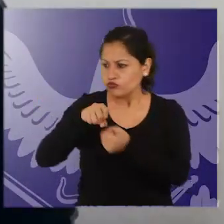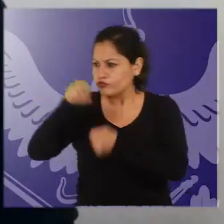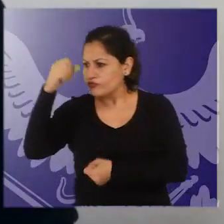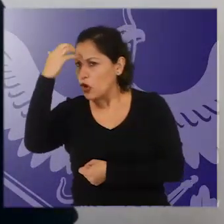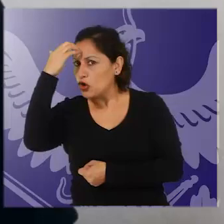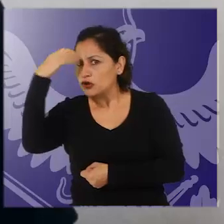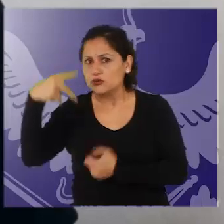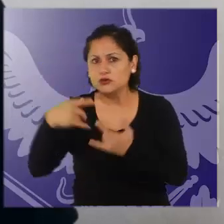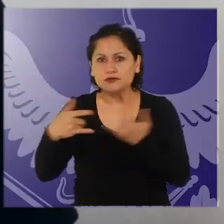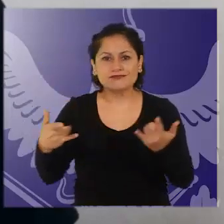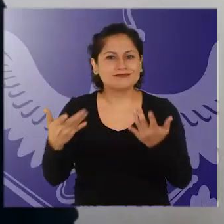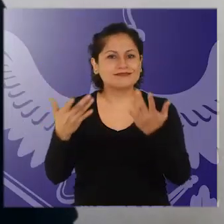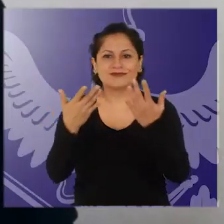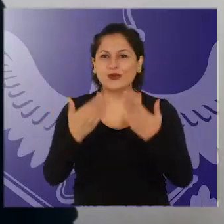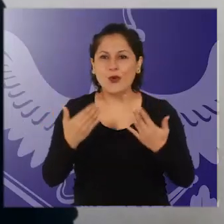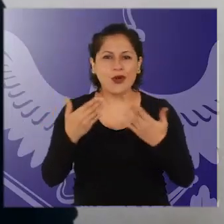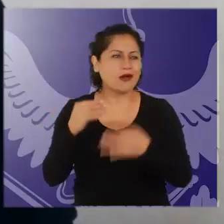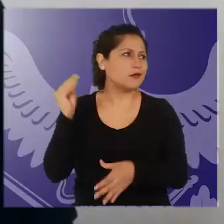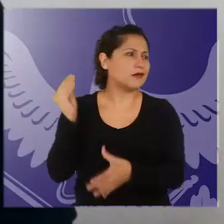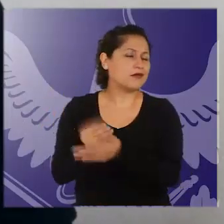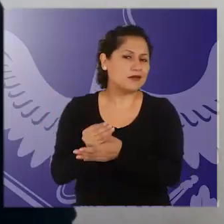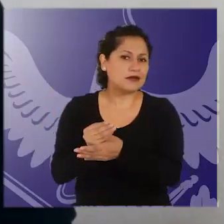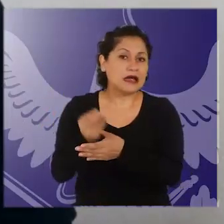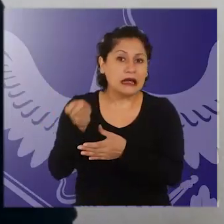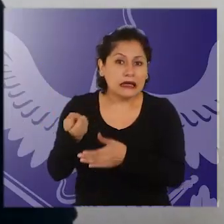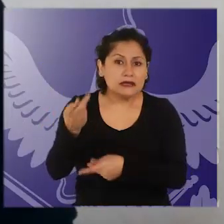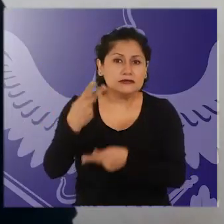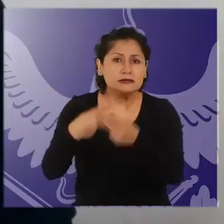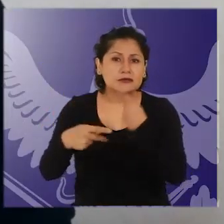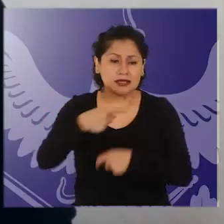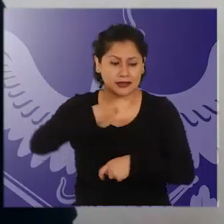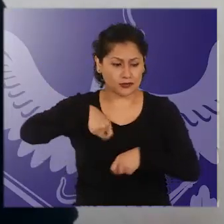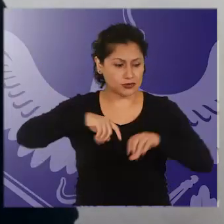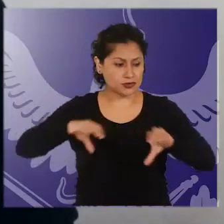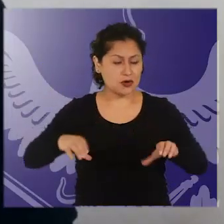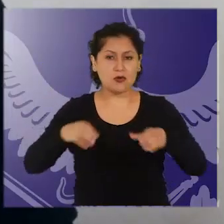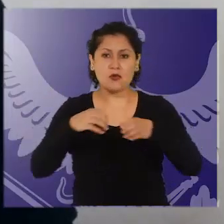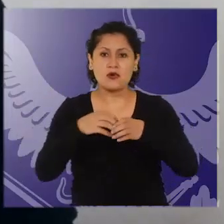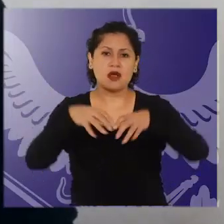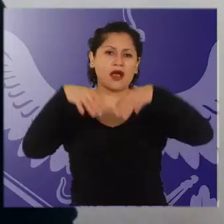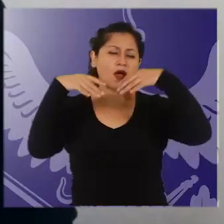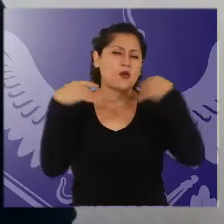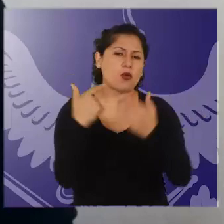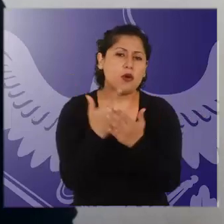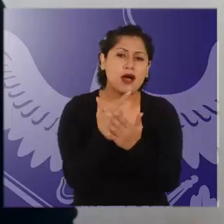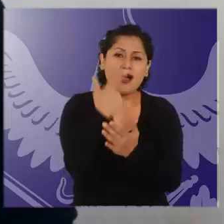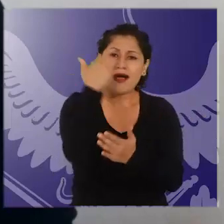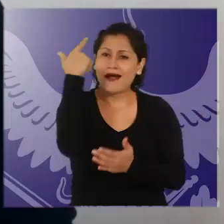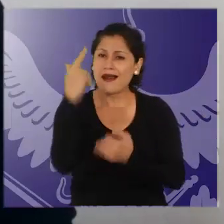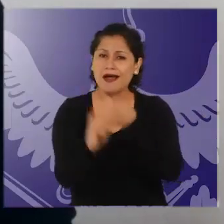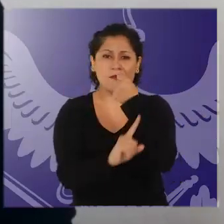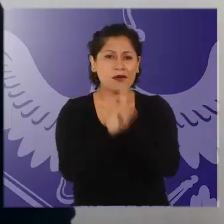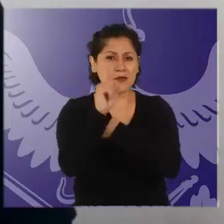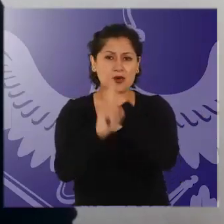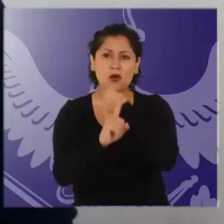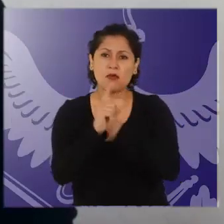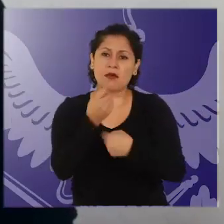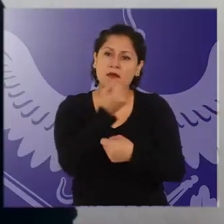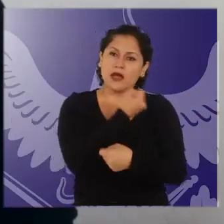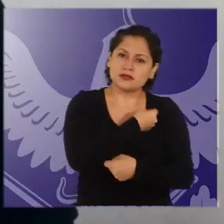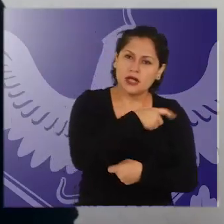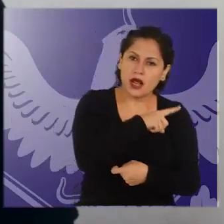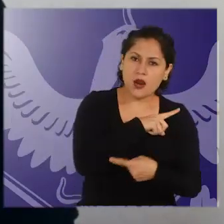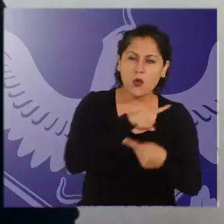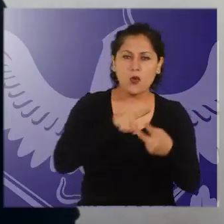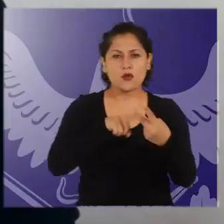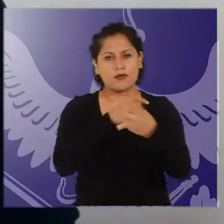historias. Y hoy por hoy estamos en una crisis humanitaria, de salud y de